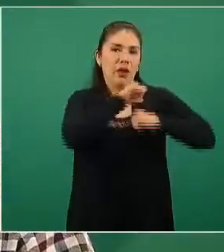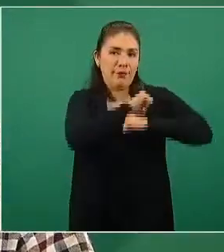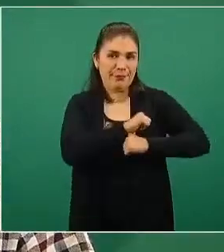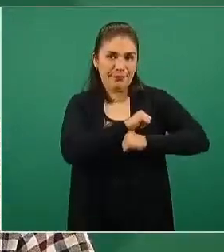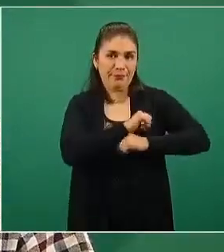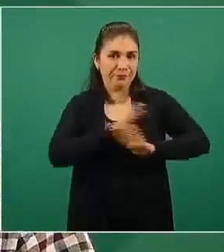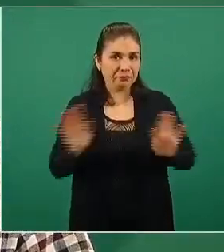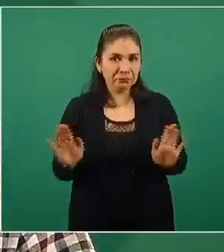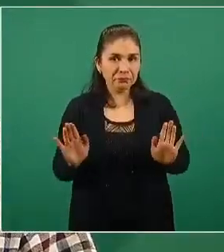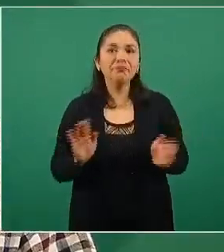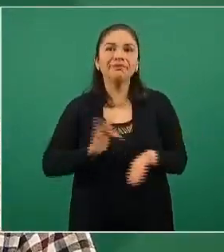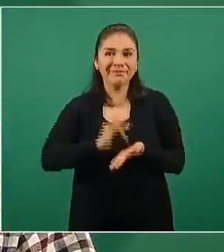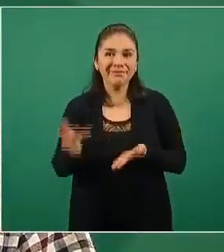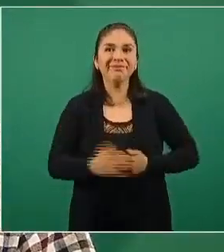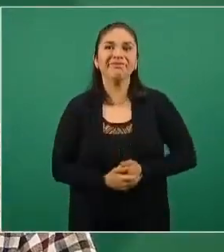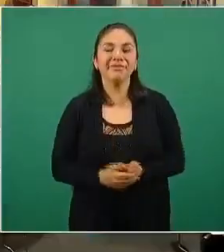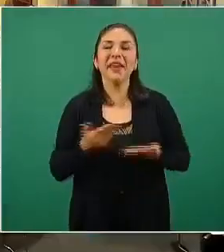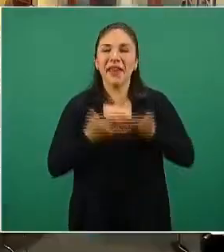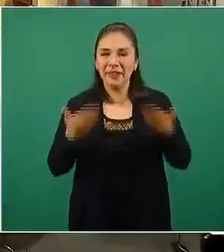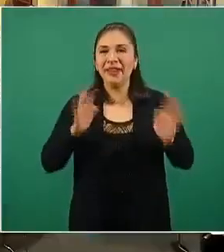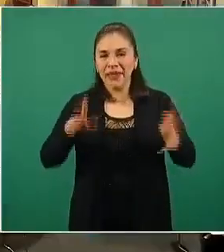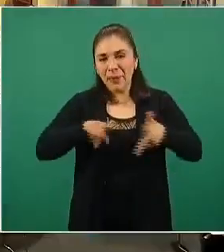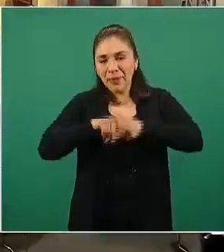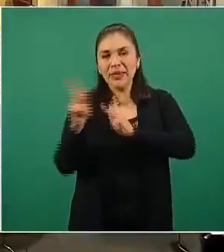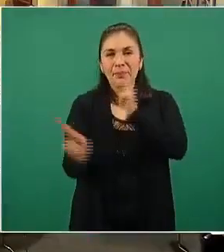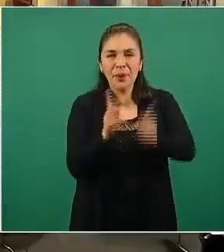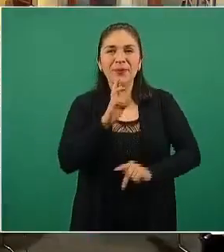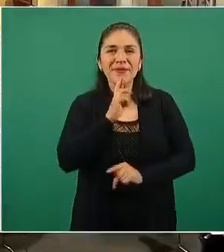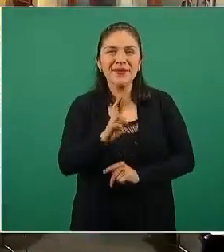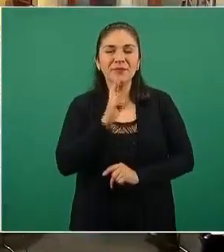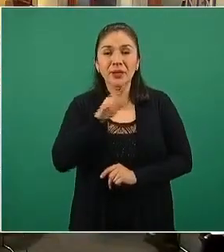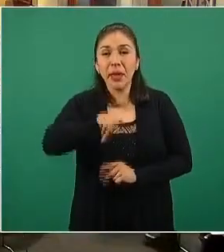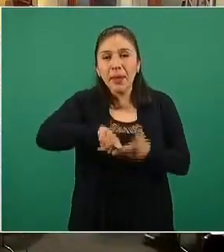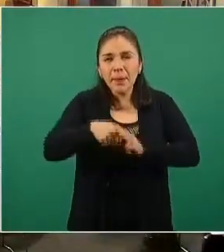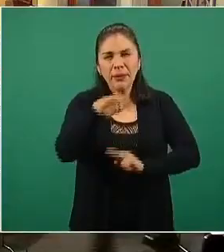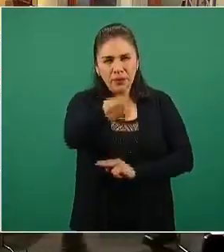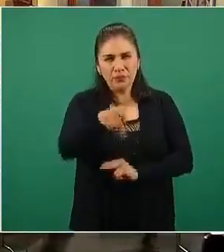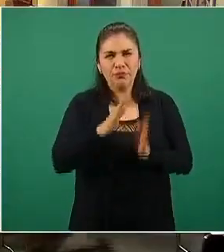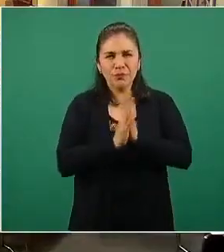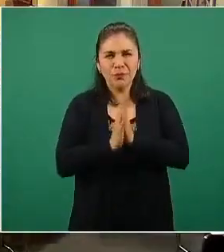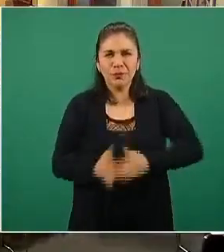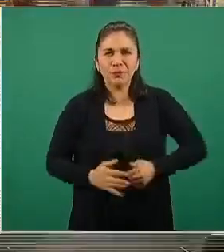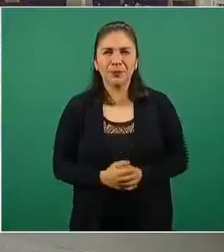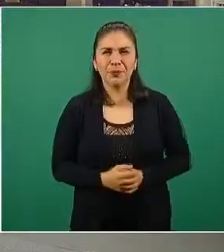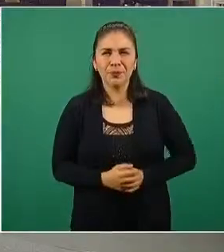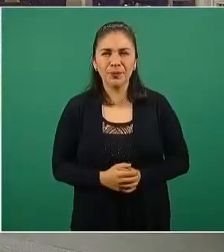México. Muy bien, vamos a abrir a preguntas y comentarios. Empecemos con usted,